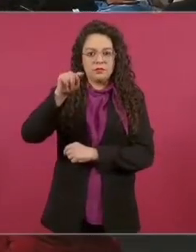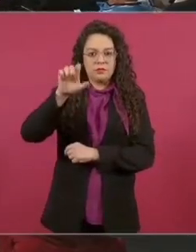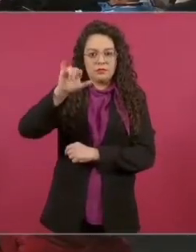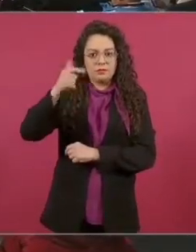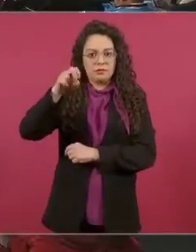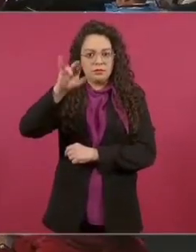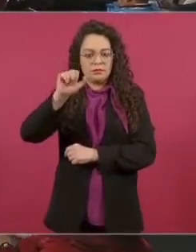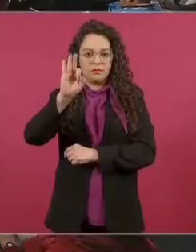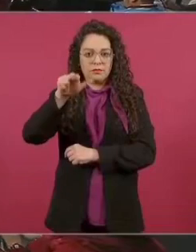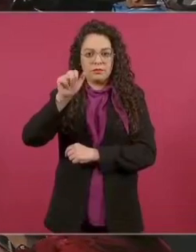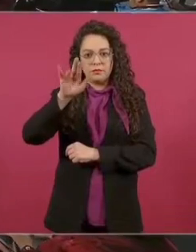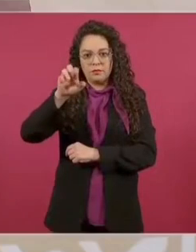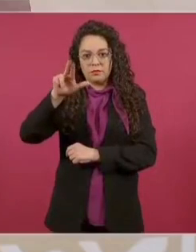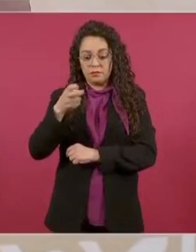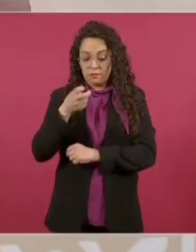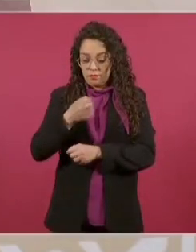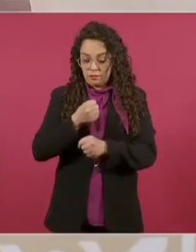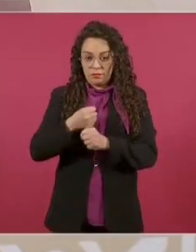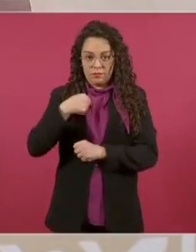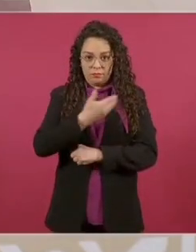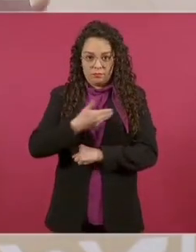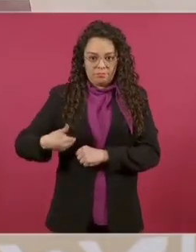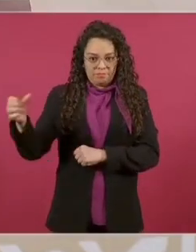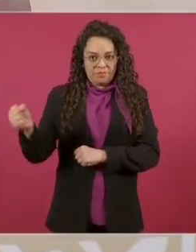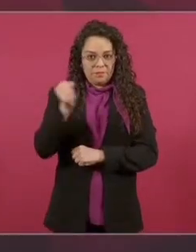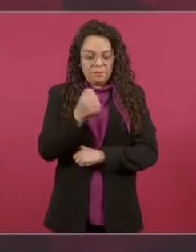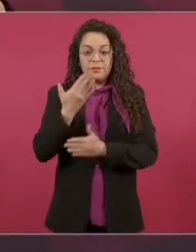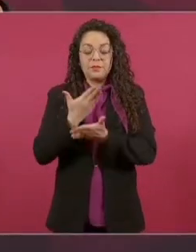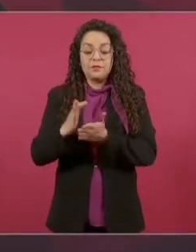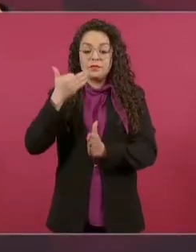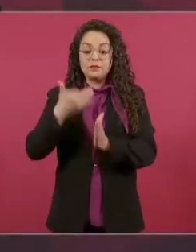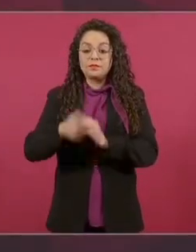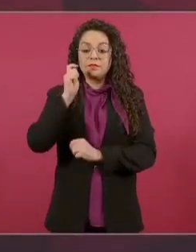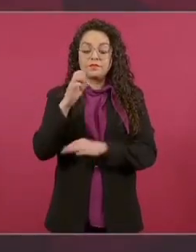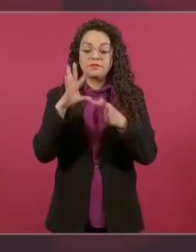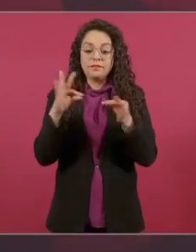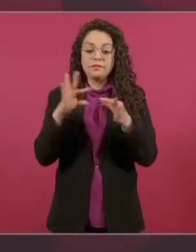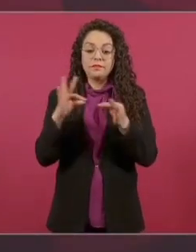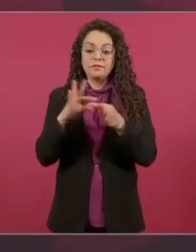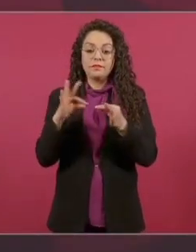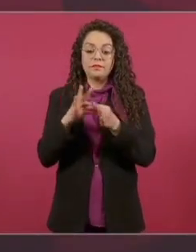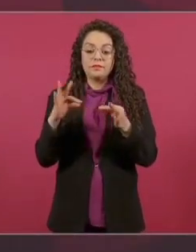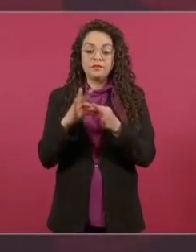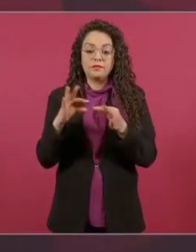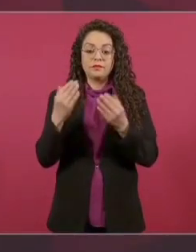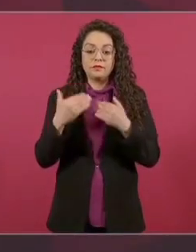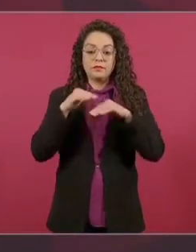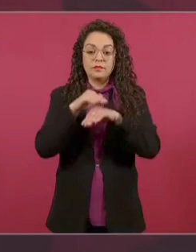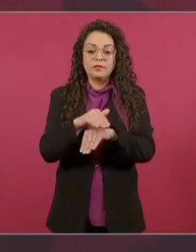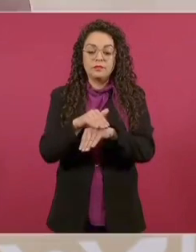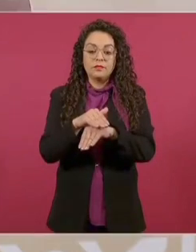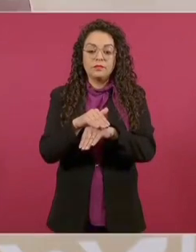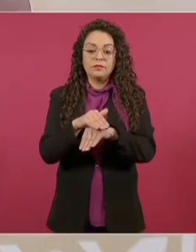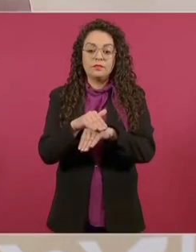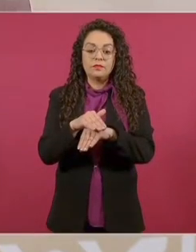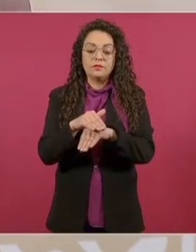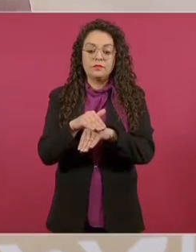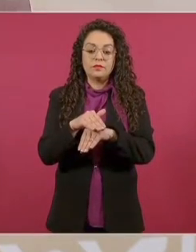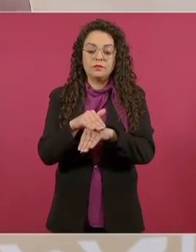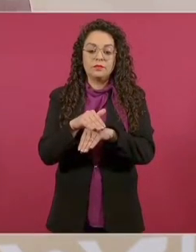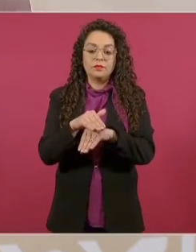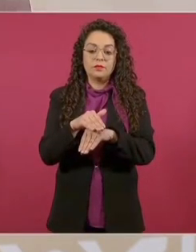durante nuestro gobierno. Además, falta que nos diga cómo va la devolución de bienes que los